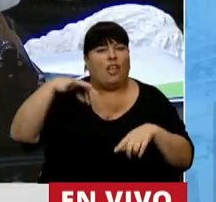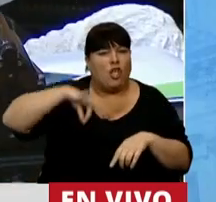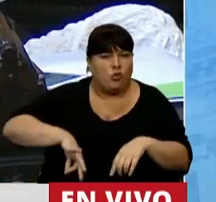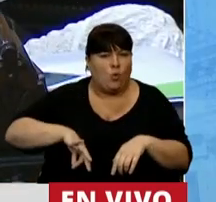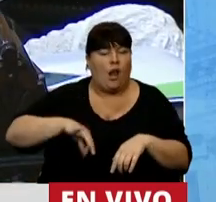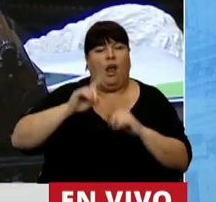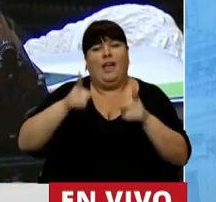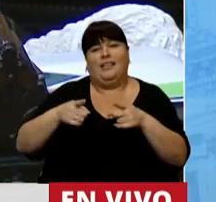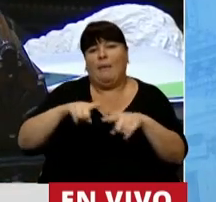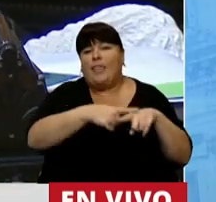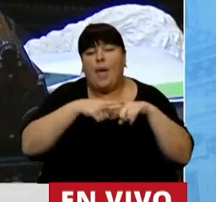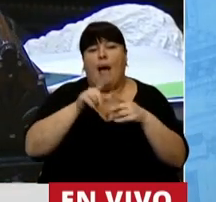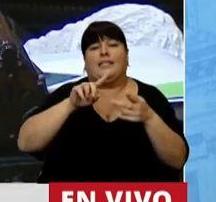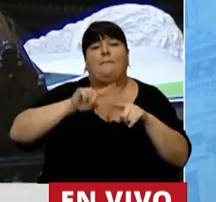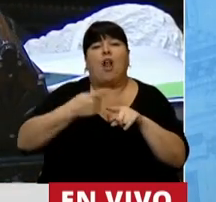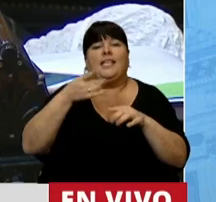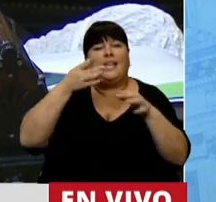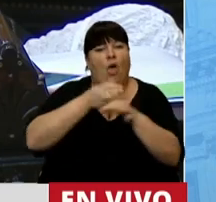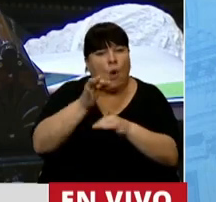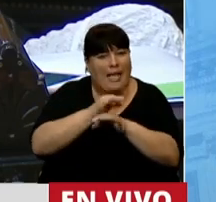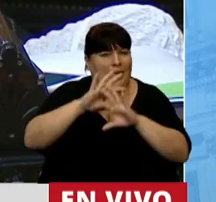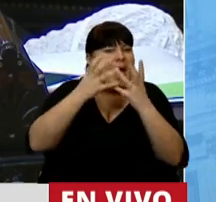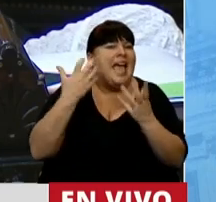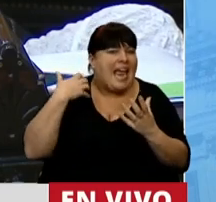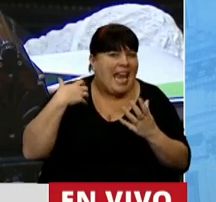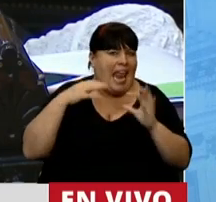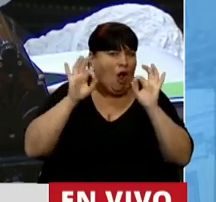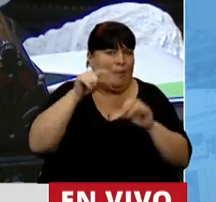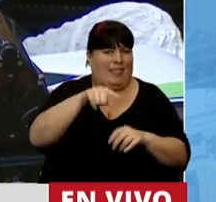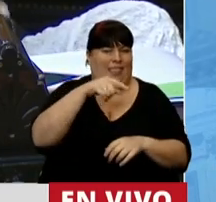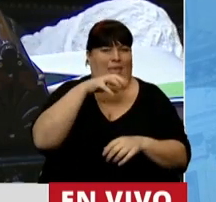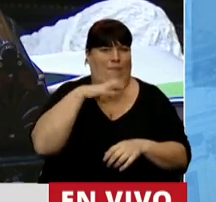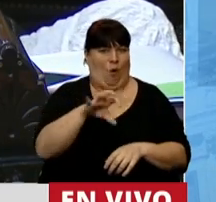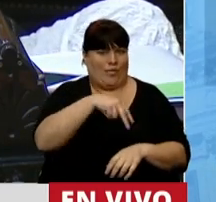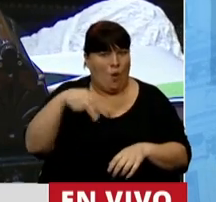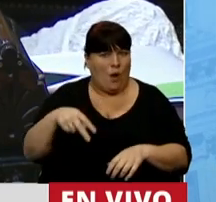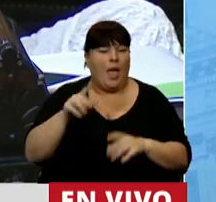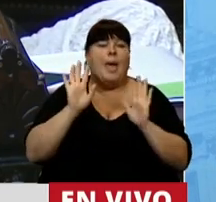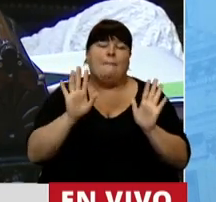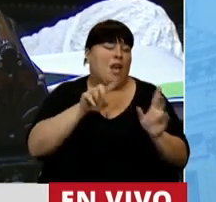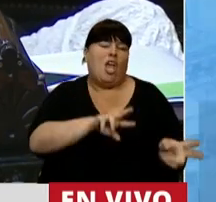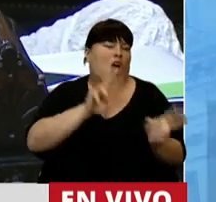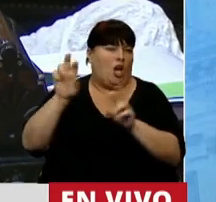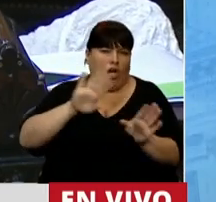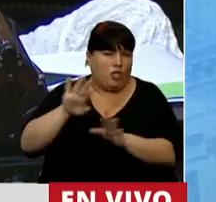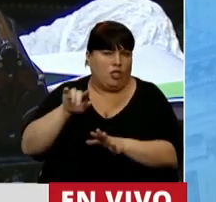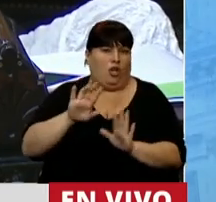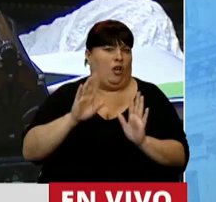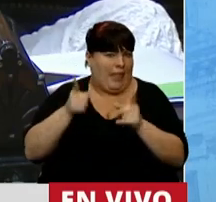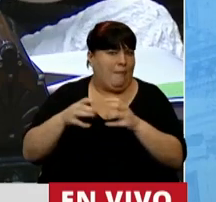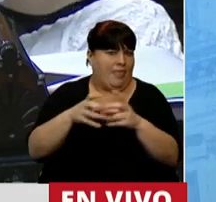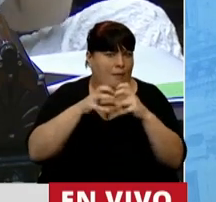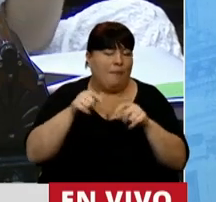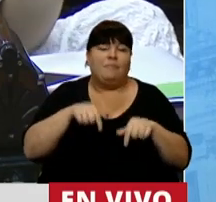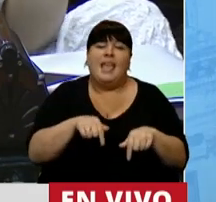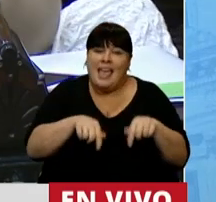y la necesaria discusión de una política educativa en general integral en nuestra provincia. Pero bueno, ese es otro debate. Y este